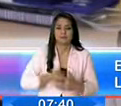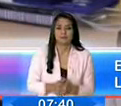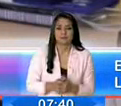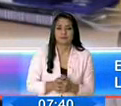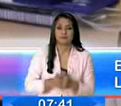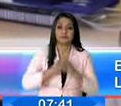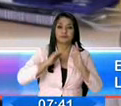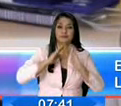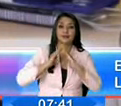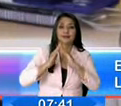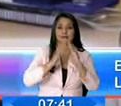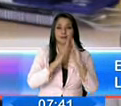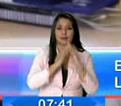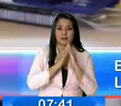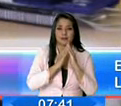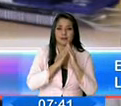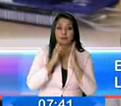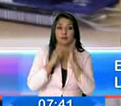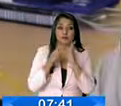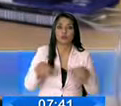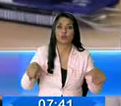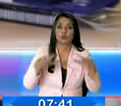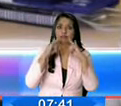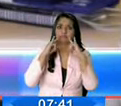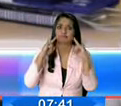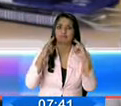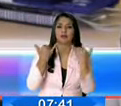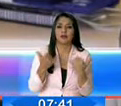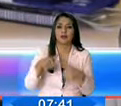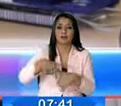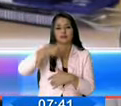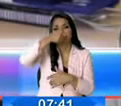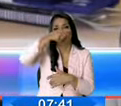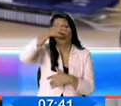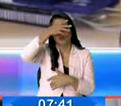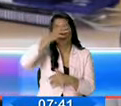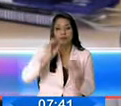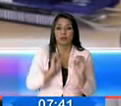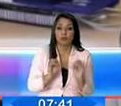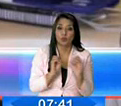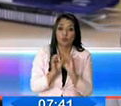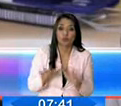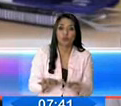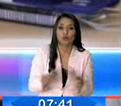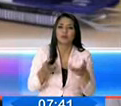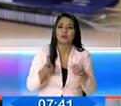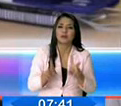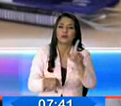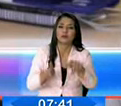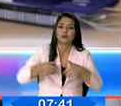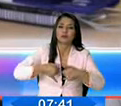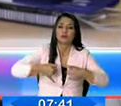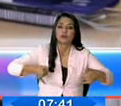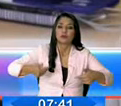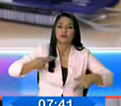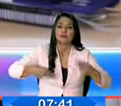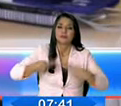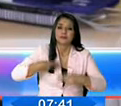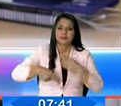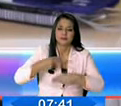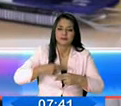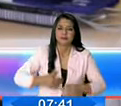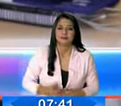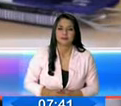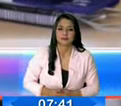Inmuebles en sectores de alta plusvalía de aquí de Santo Domingo, así como también de ciertos locales comerciales en